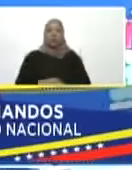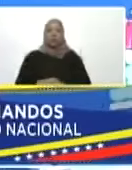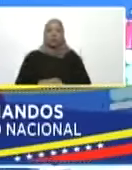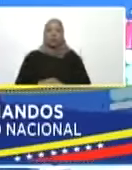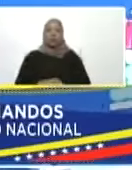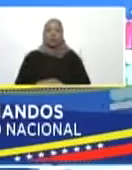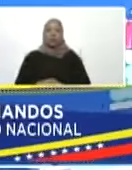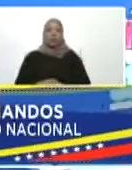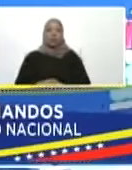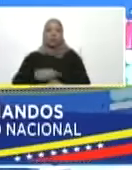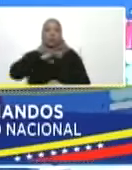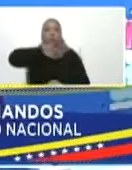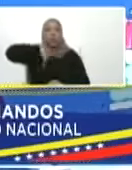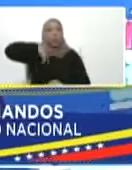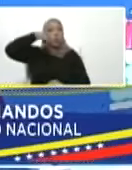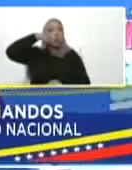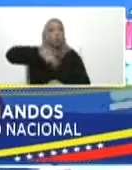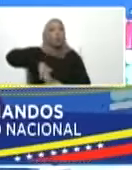que quiere nuestro pueblo.